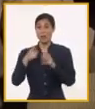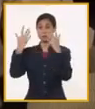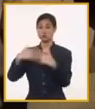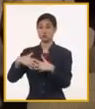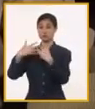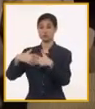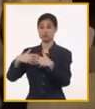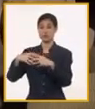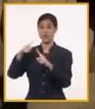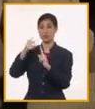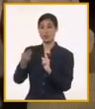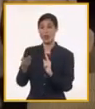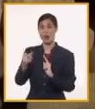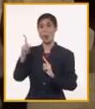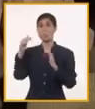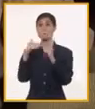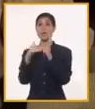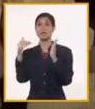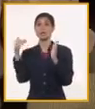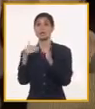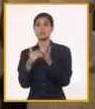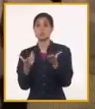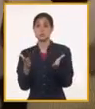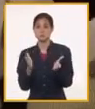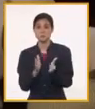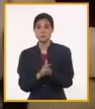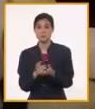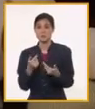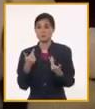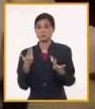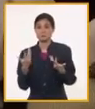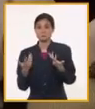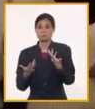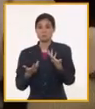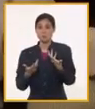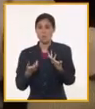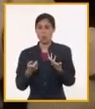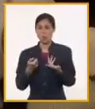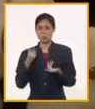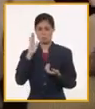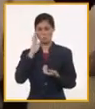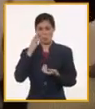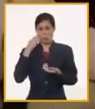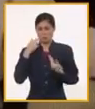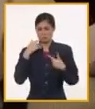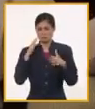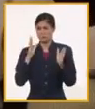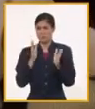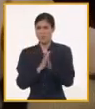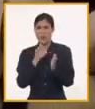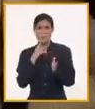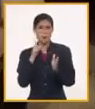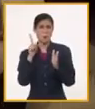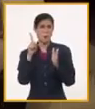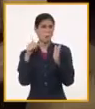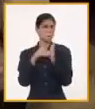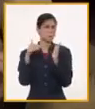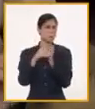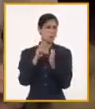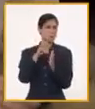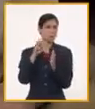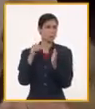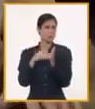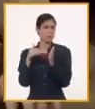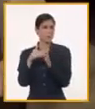toneladas. Y no 800.000. Y yo, a mí lo mismo me daba que fuera 1 millón, que 10 millones o 30 millones. Yo no sabía